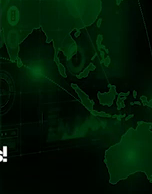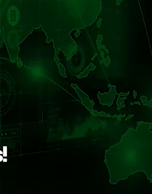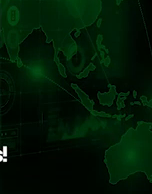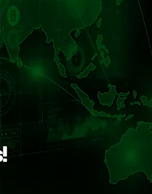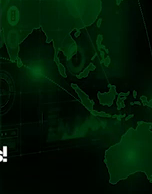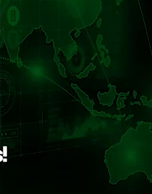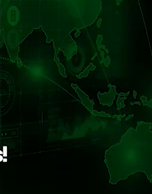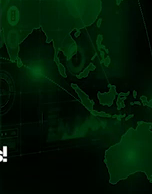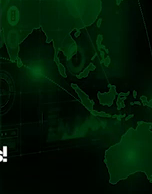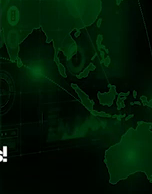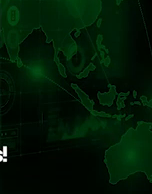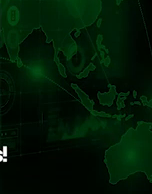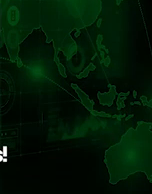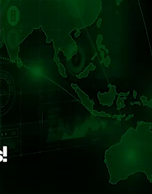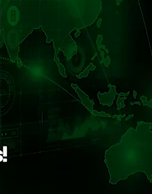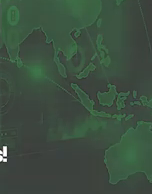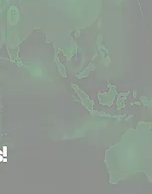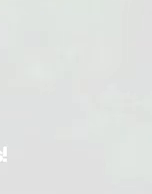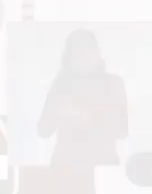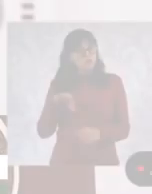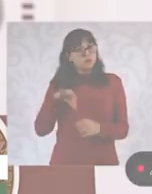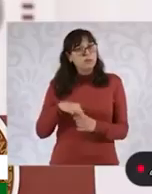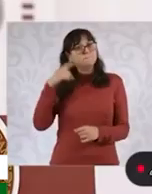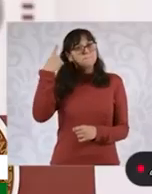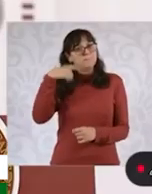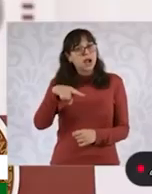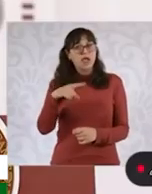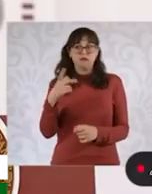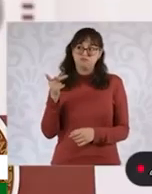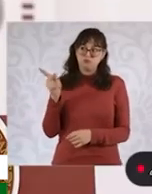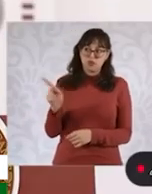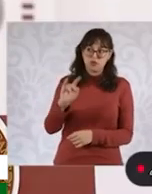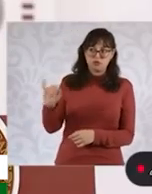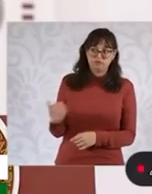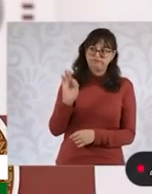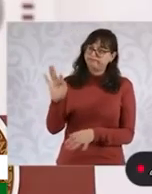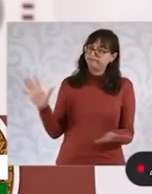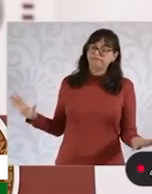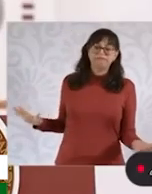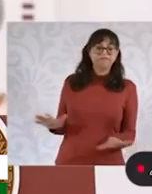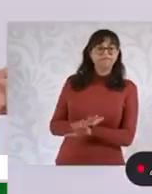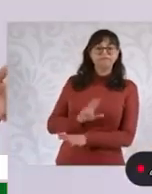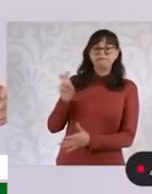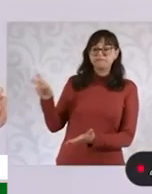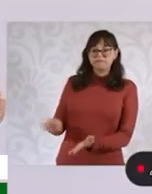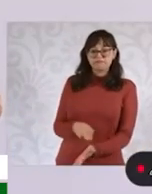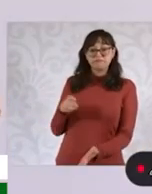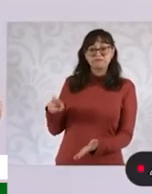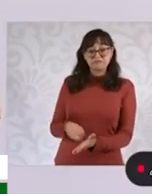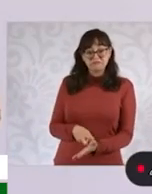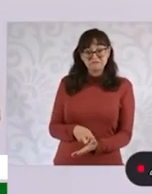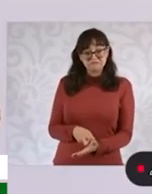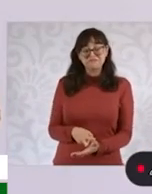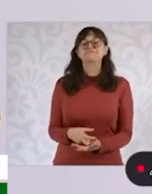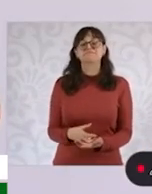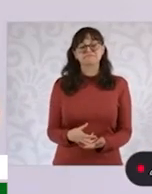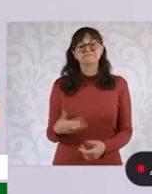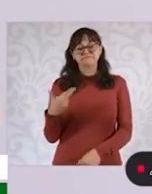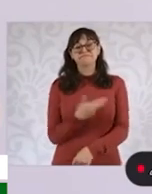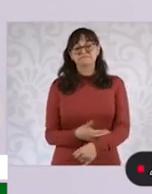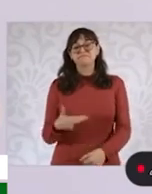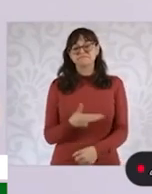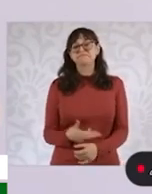prensa Claudia Sheinbaum Pardo. En la conferencia mañanera del pueblo de este jueves, la presidenta Claudia Sheinbaum